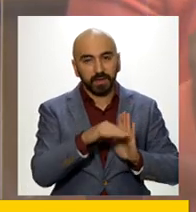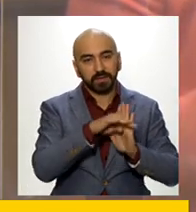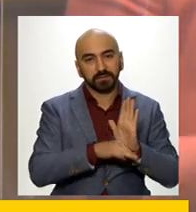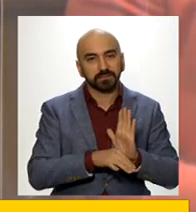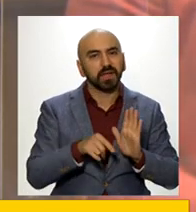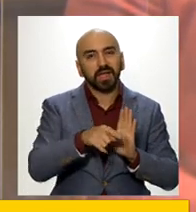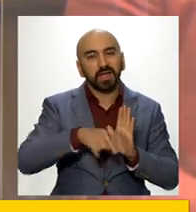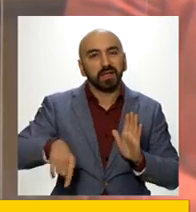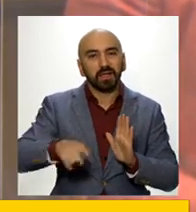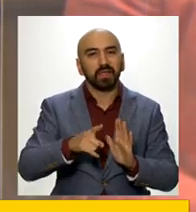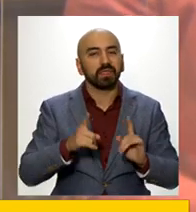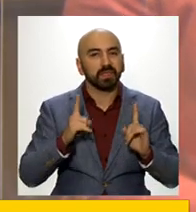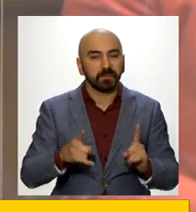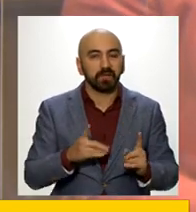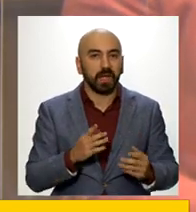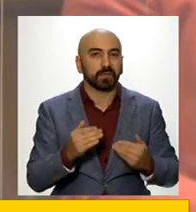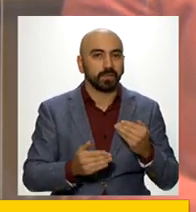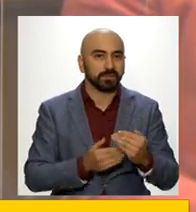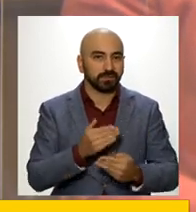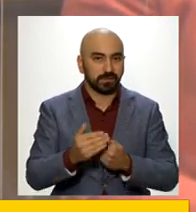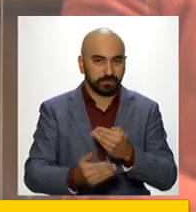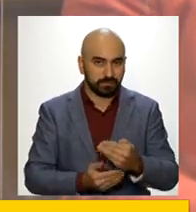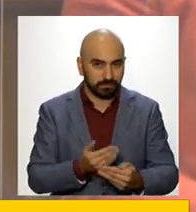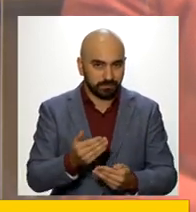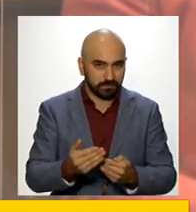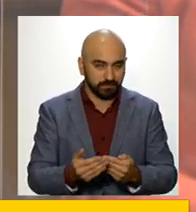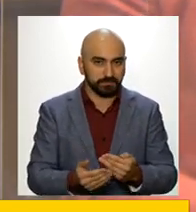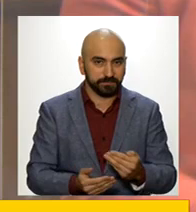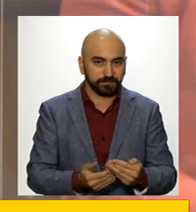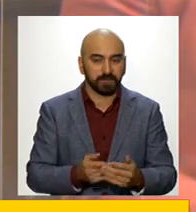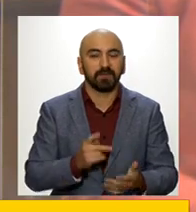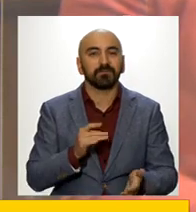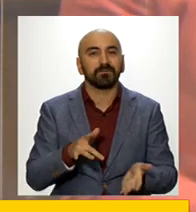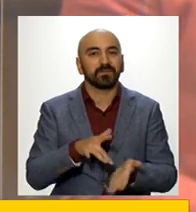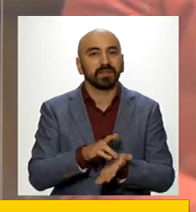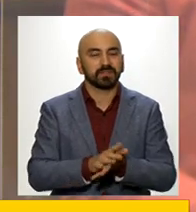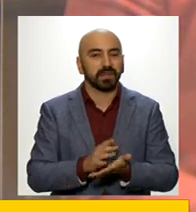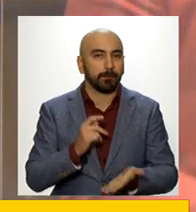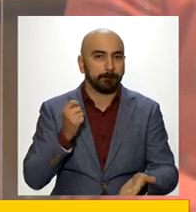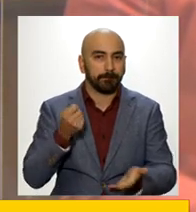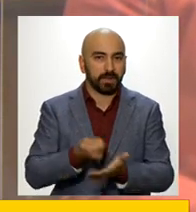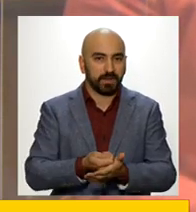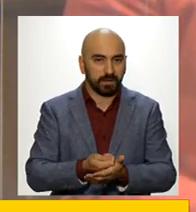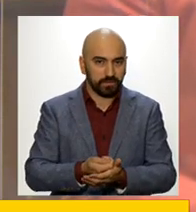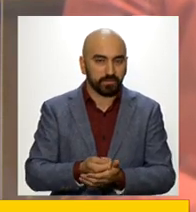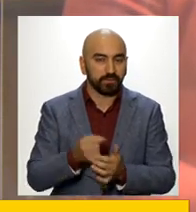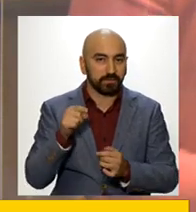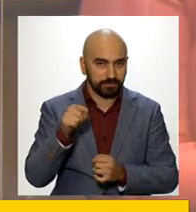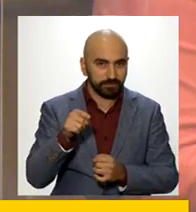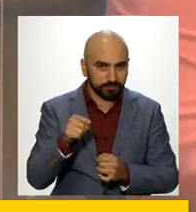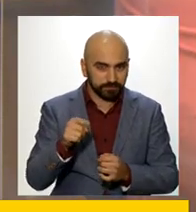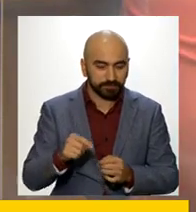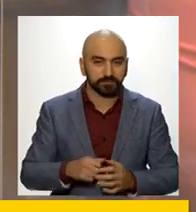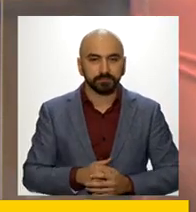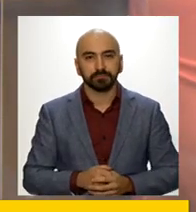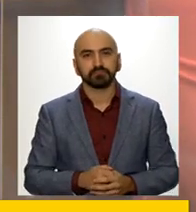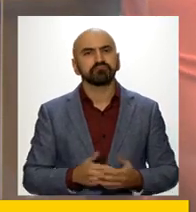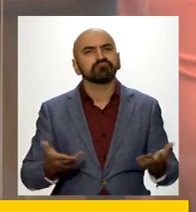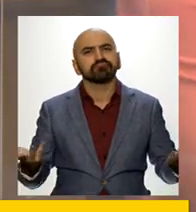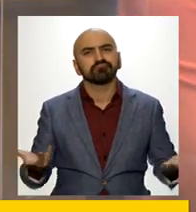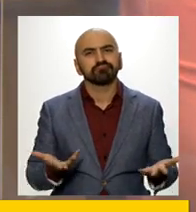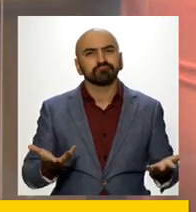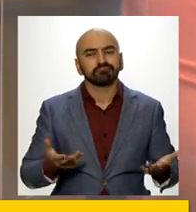deberán actualizarse a la fecha efectiva de su pago. Cierro comillas, dice la sentencia. Lo que corresponde